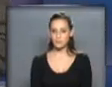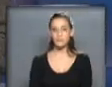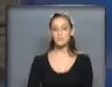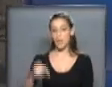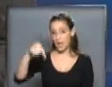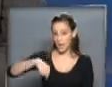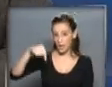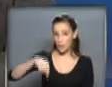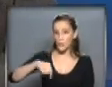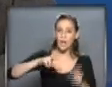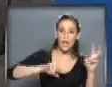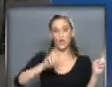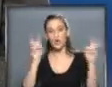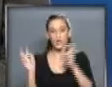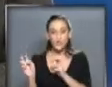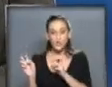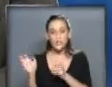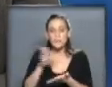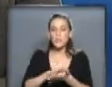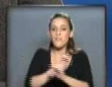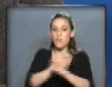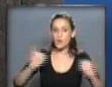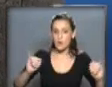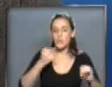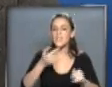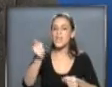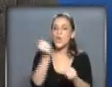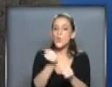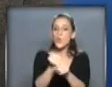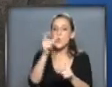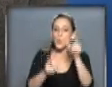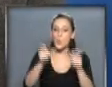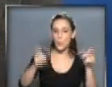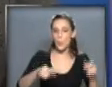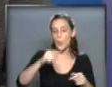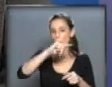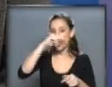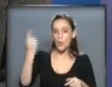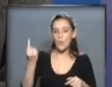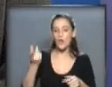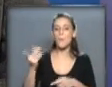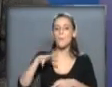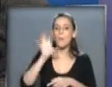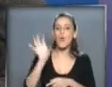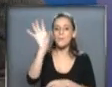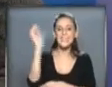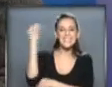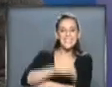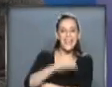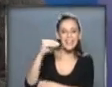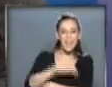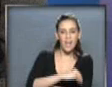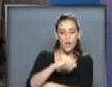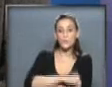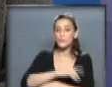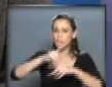Pasamos ahora a otro ámbito de información. Trabajadores estatales de la provincia de Santa Cruz que reclamaban